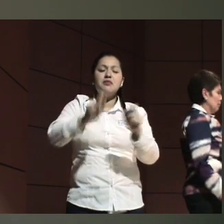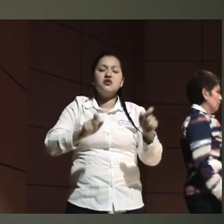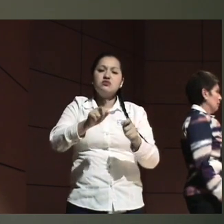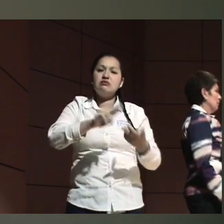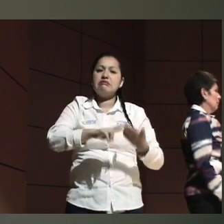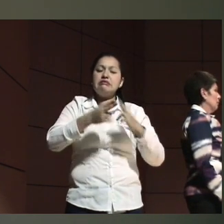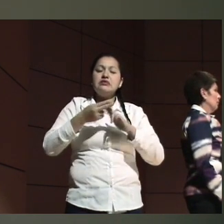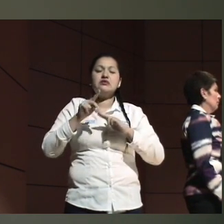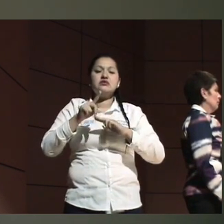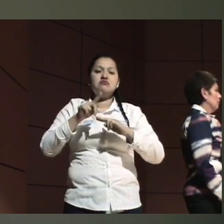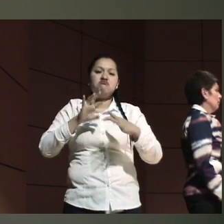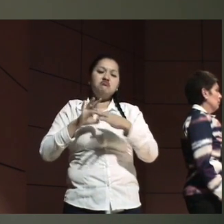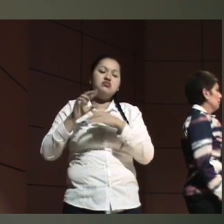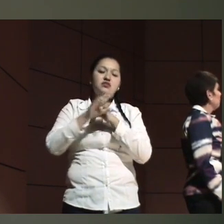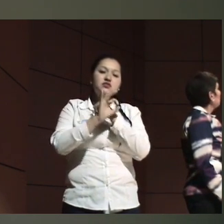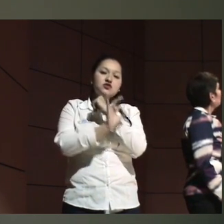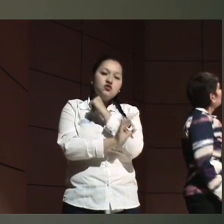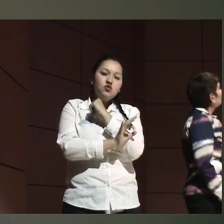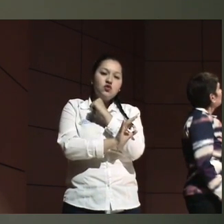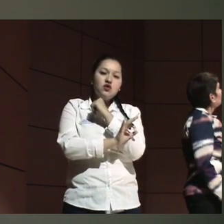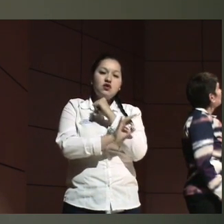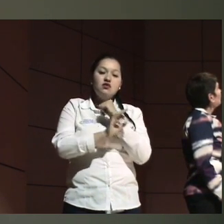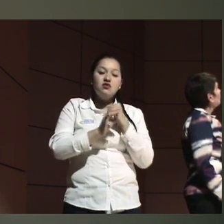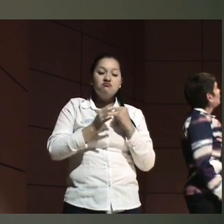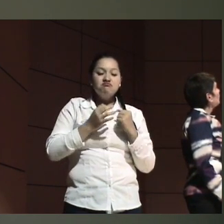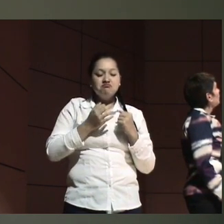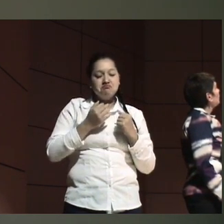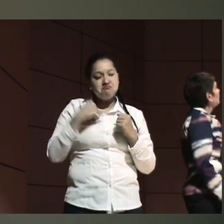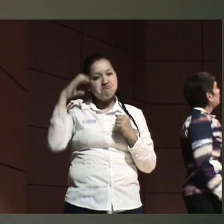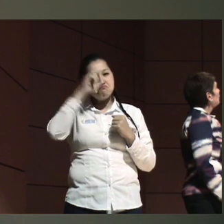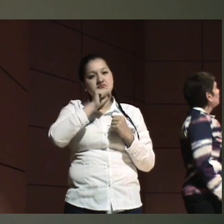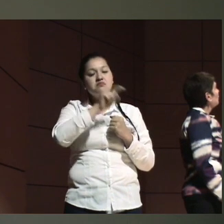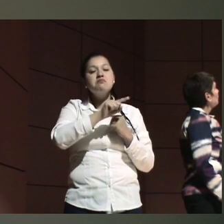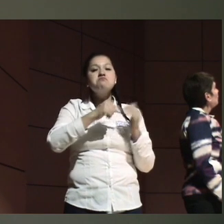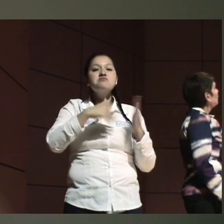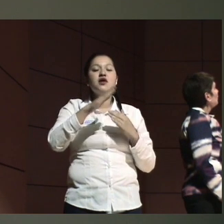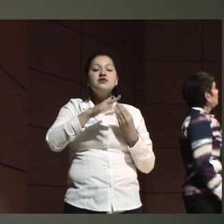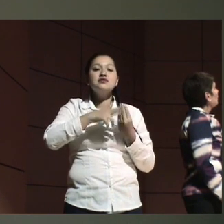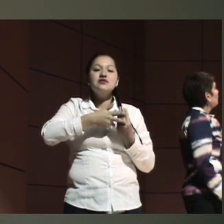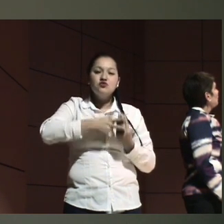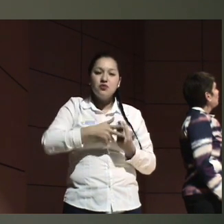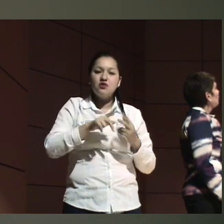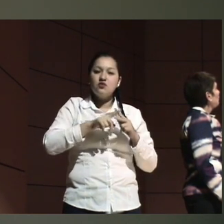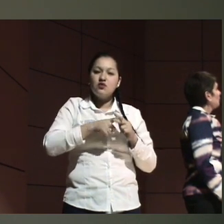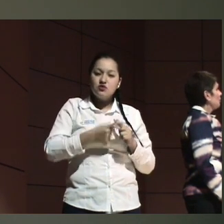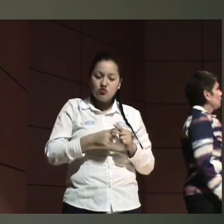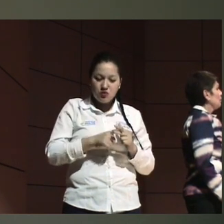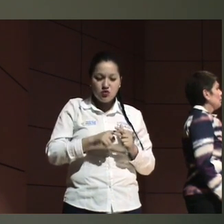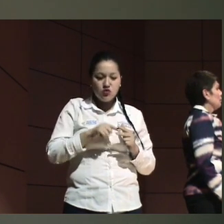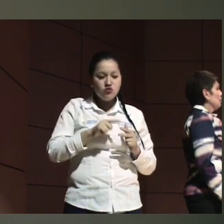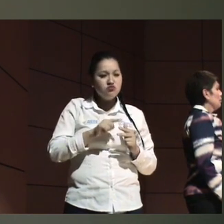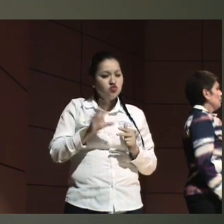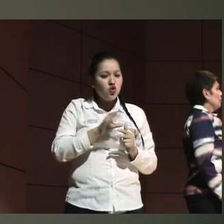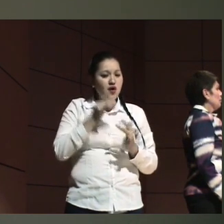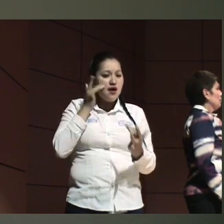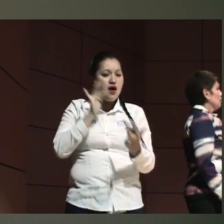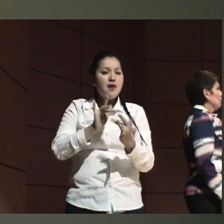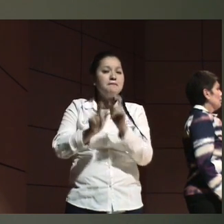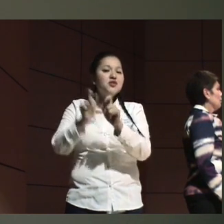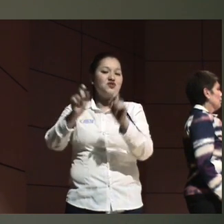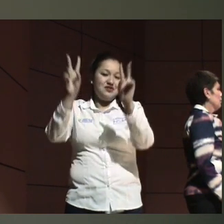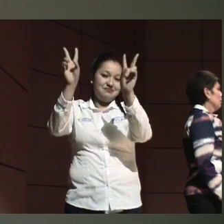encontramos que todos los instrumentos pues han sido diseñados para esas personas que entre comillas denominamos normales